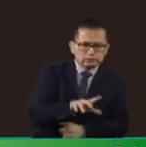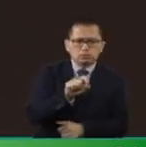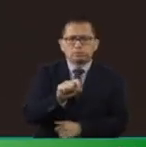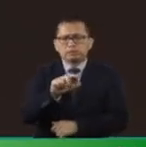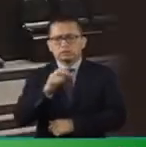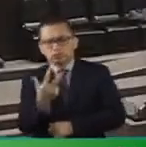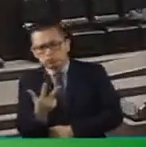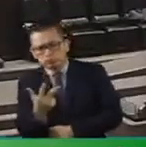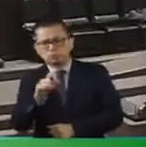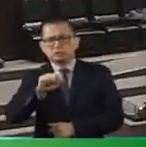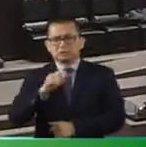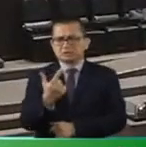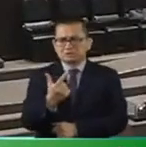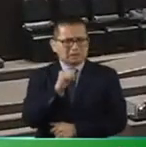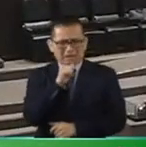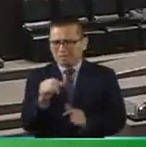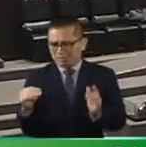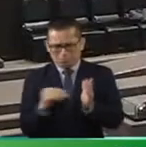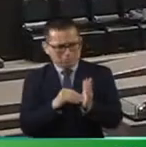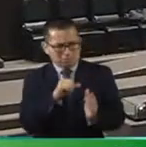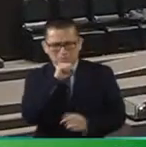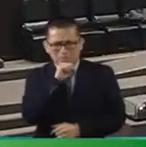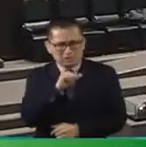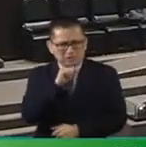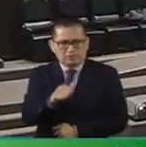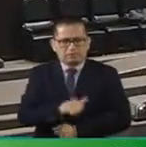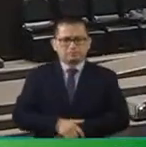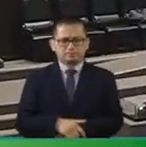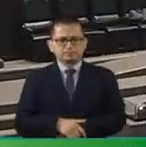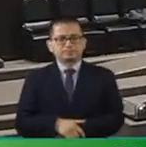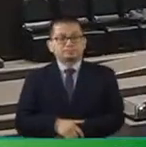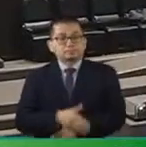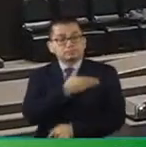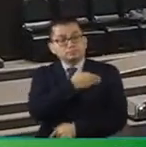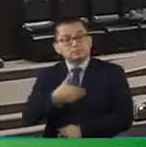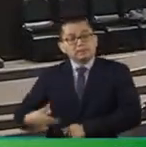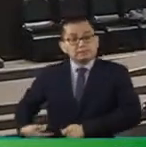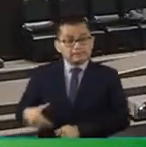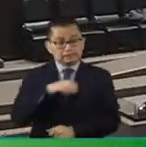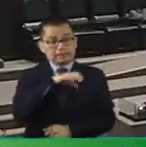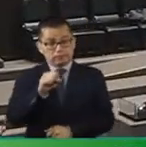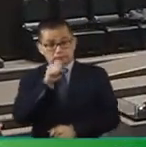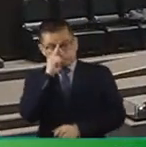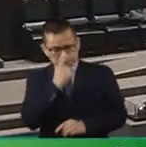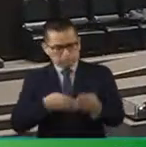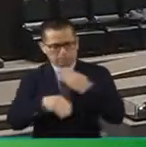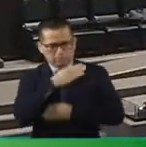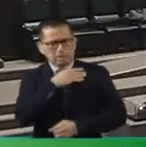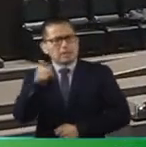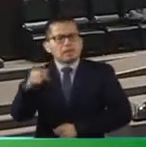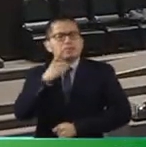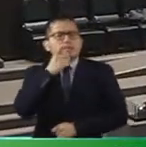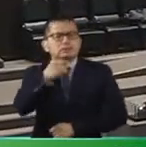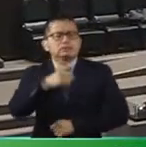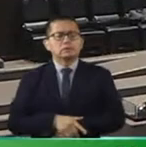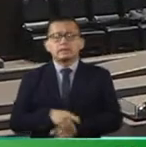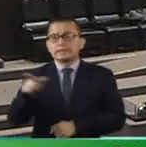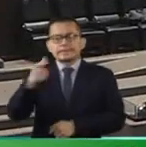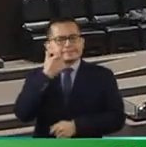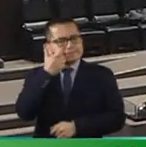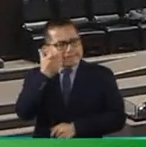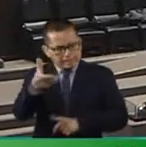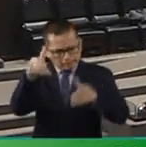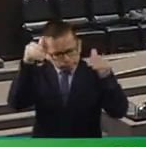27. La presidenta Claudia Sheinbaum fue muy clara en decir que su gran apuesta era las energías limpias, las